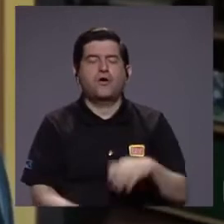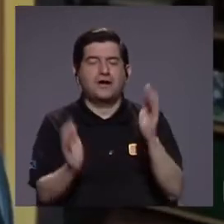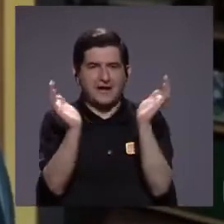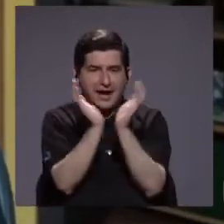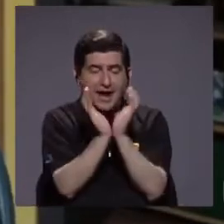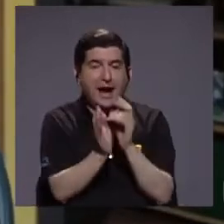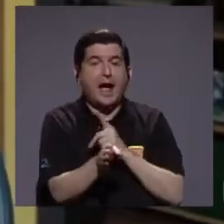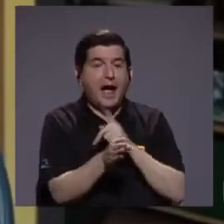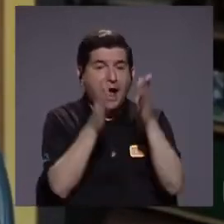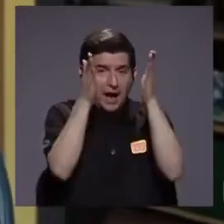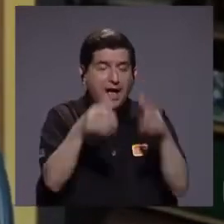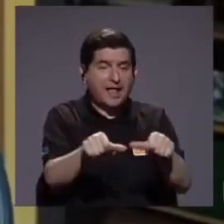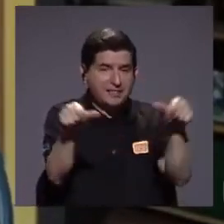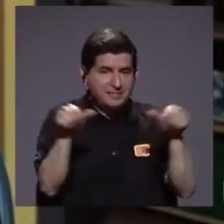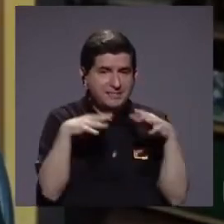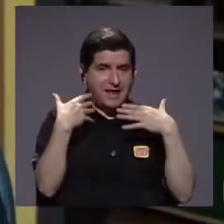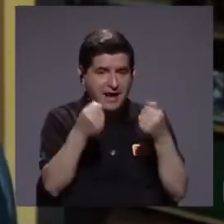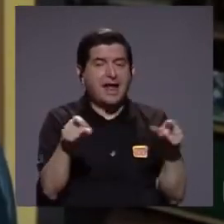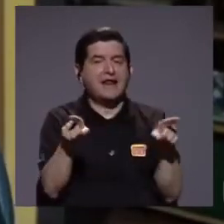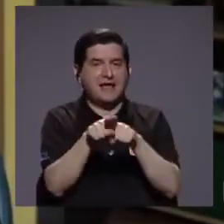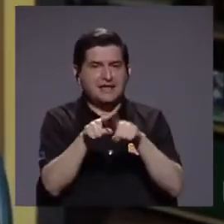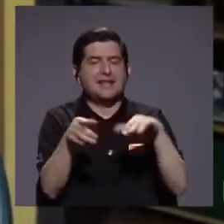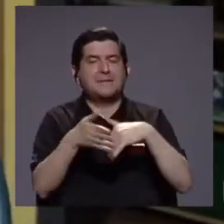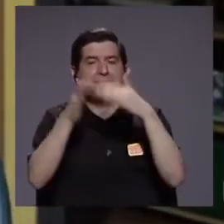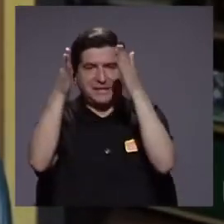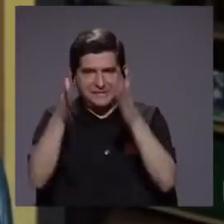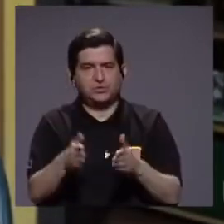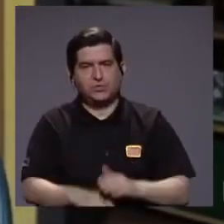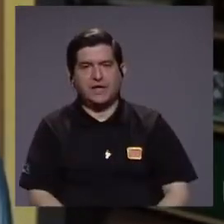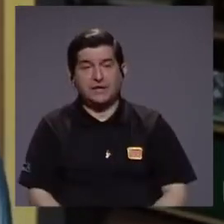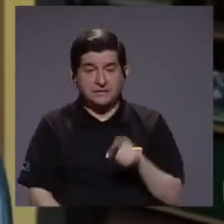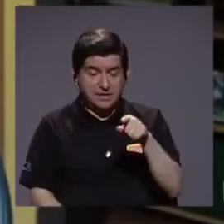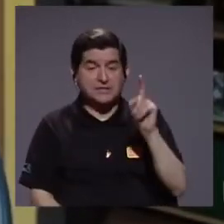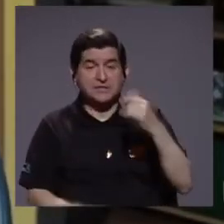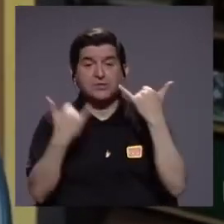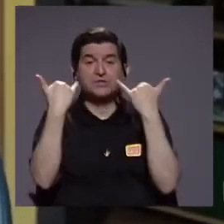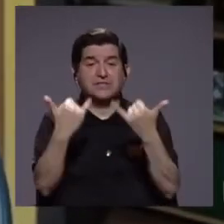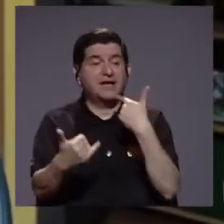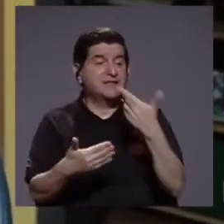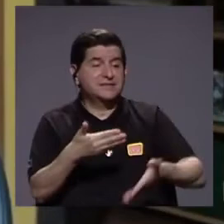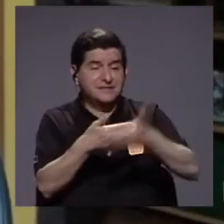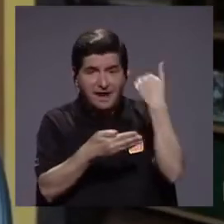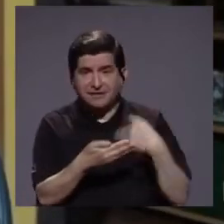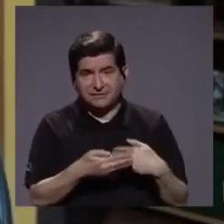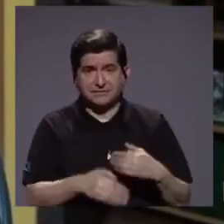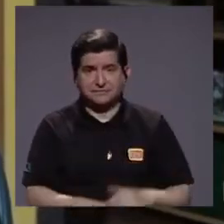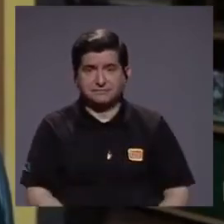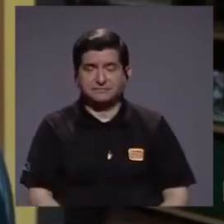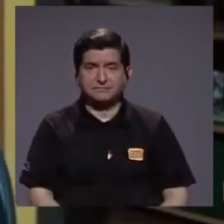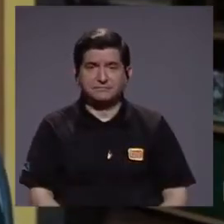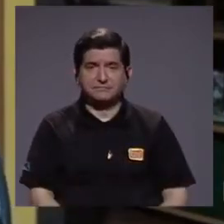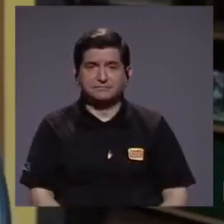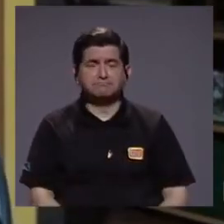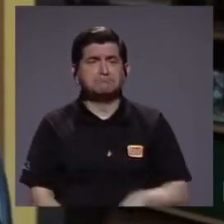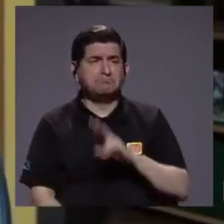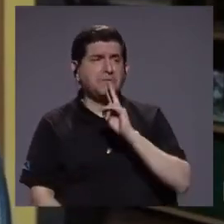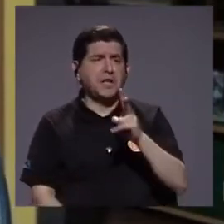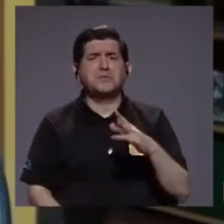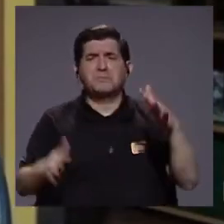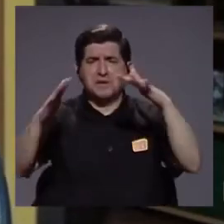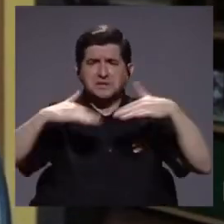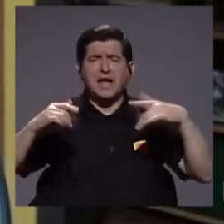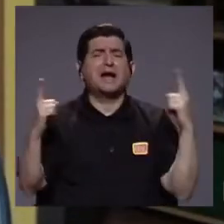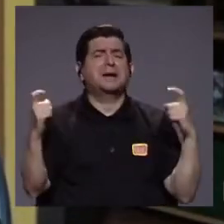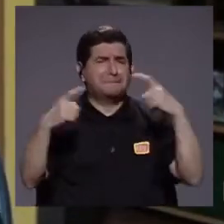tener profesionales en salud y también estudiantes. Eso lo hemos dicho anteriormente. Es cierto que hay un ambiente